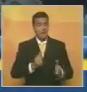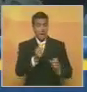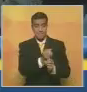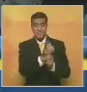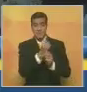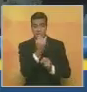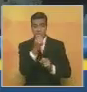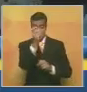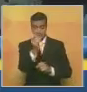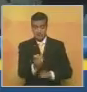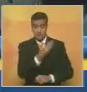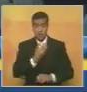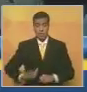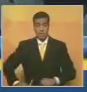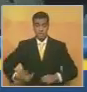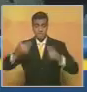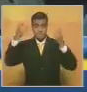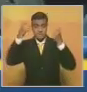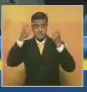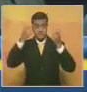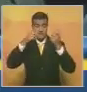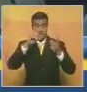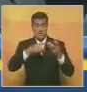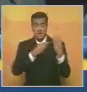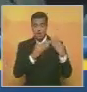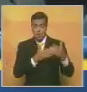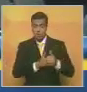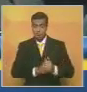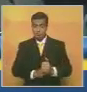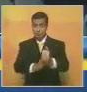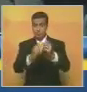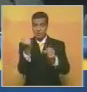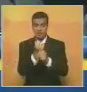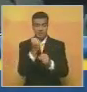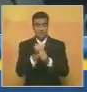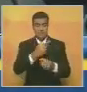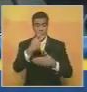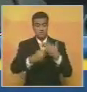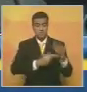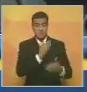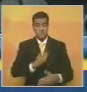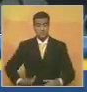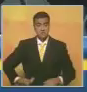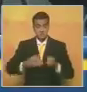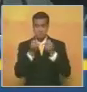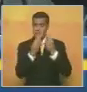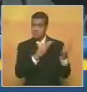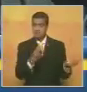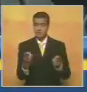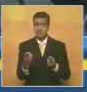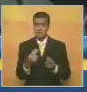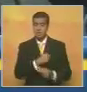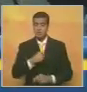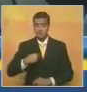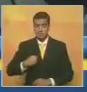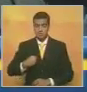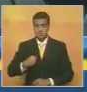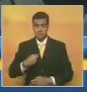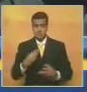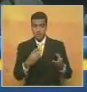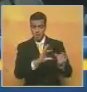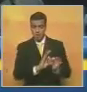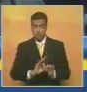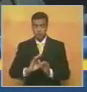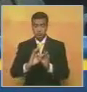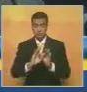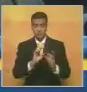aspirar en lo que es la conducción, en trabajar por el proyecto presidencial, bienvenidos sean. Nosotros juntos vamos a